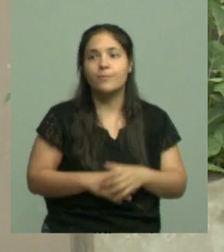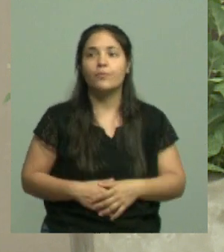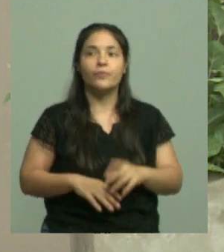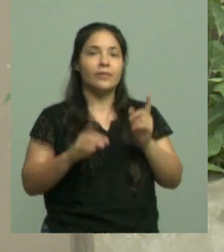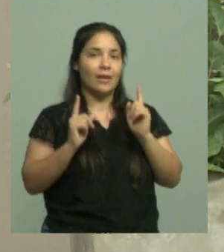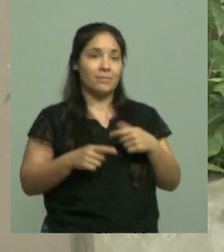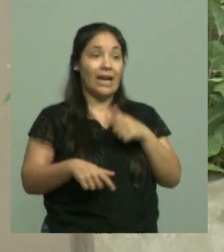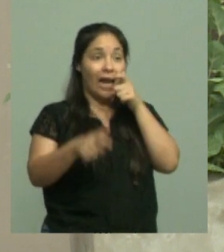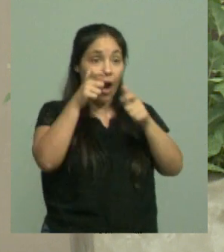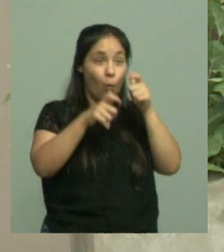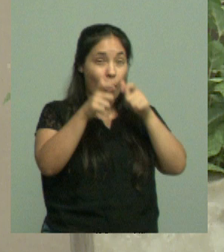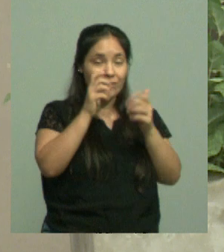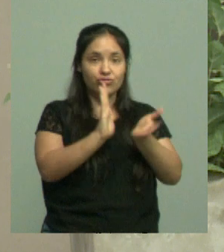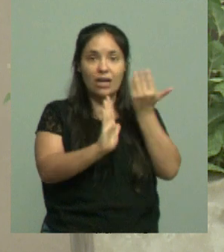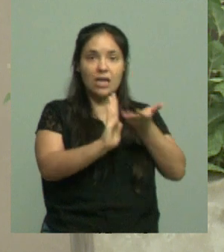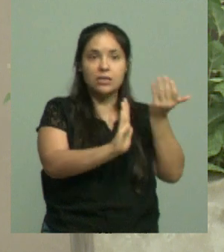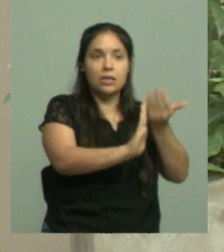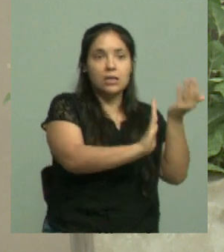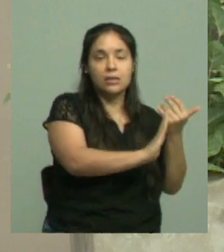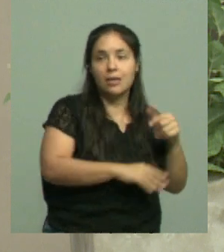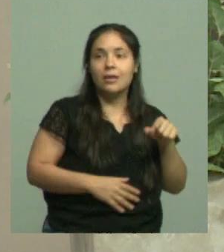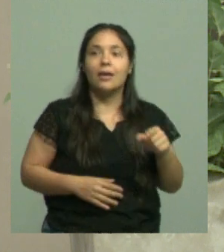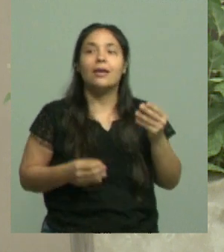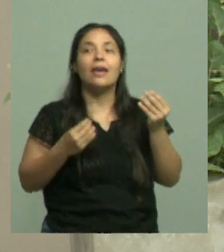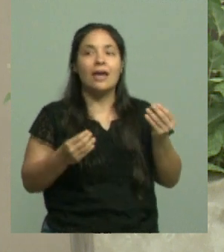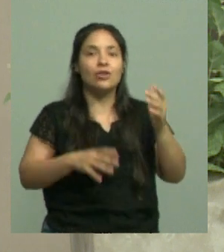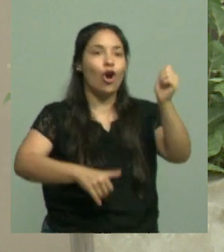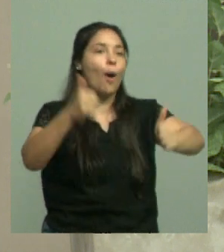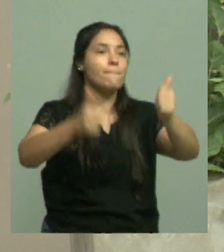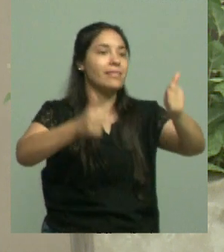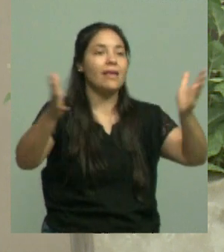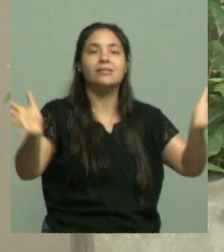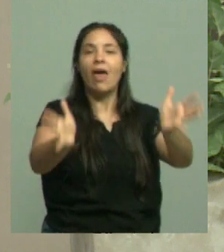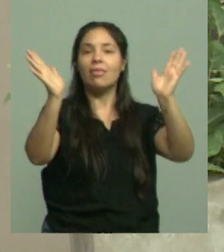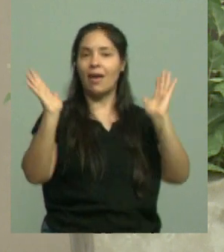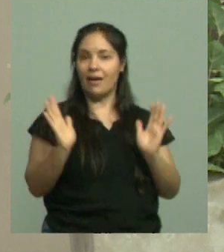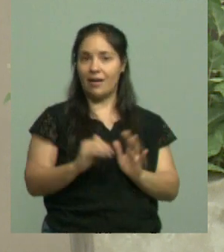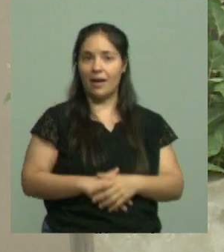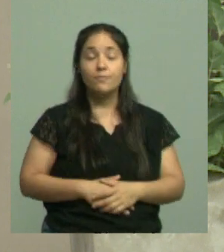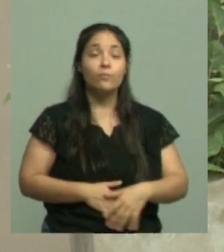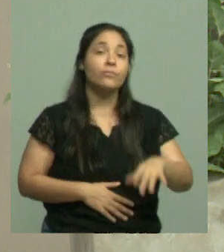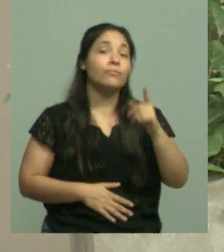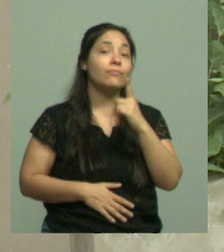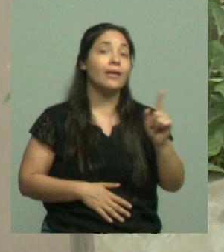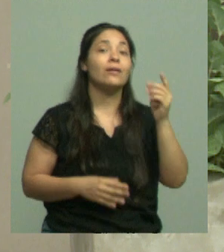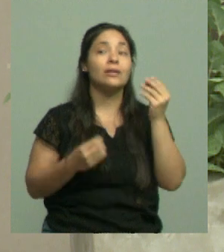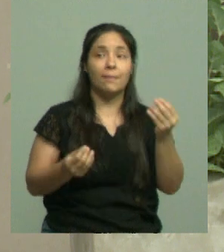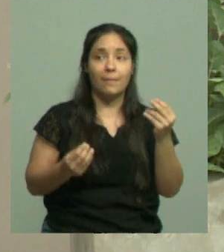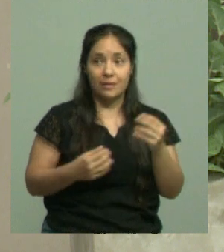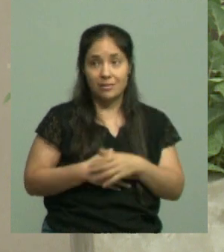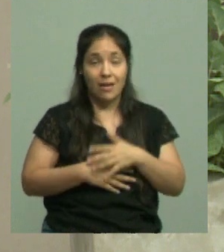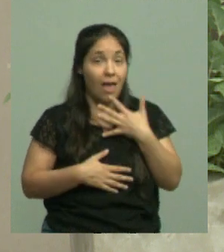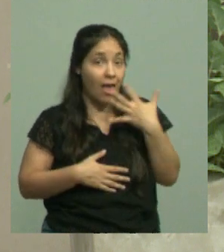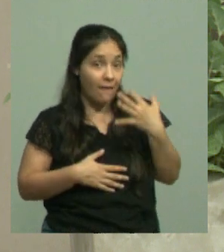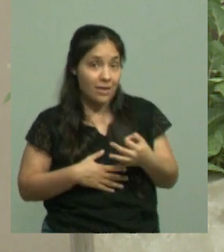desregulación, la idea es dejar a la competencia, pero la realidad es que, por ejemplo, vamos a tomar en concreto el